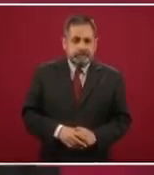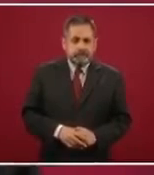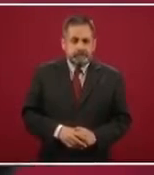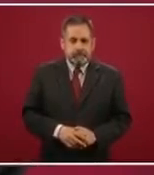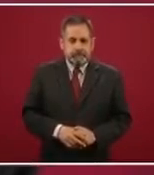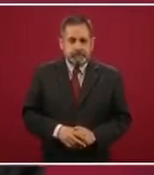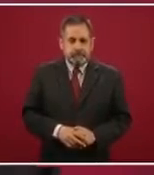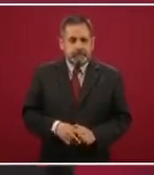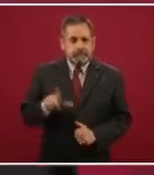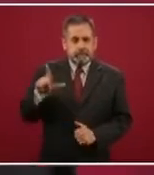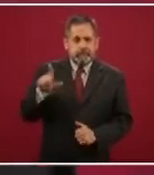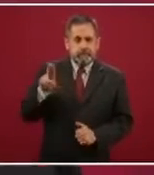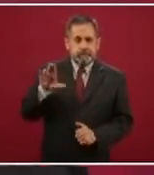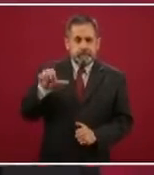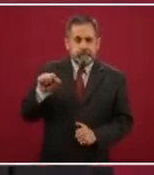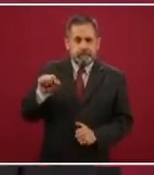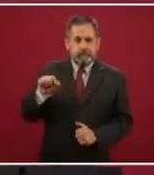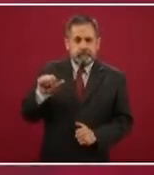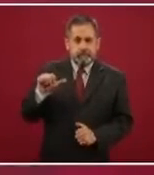Lucas Alamán